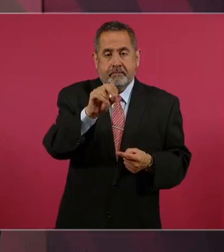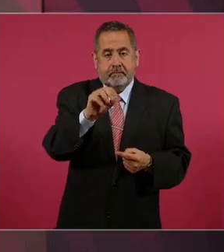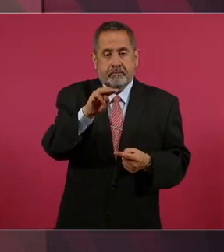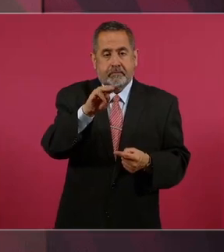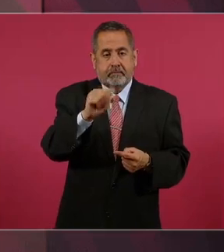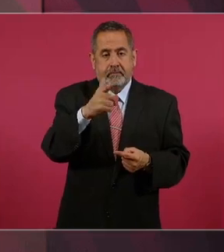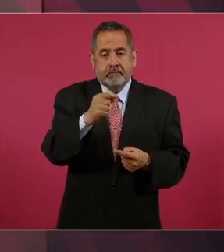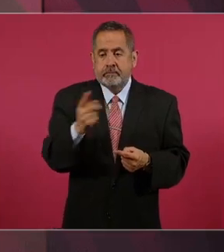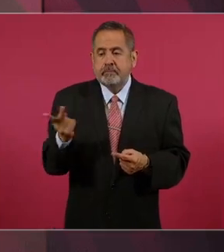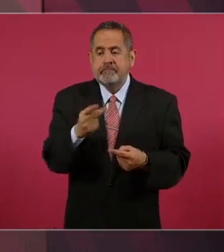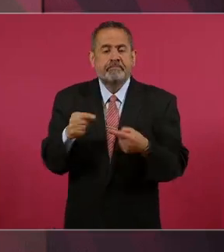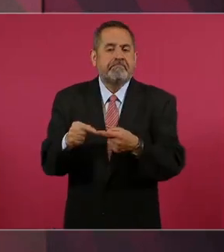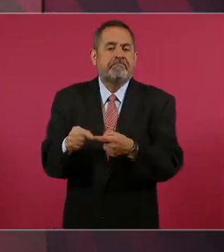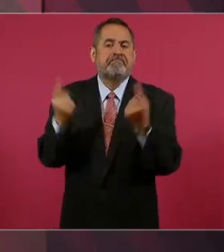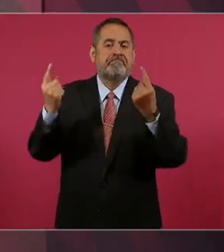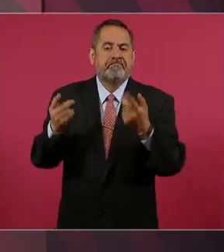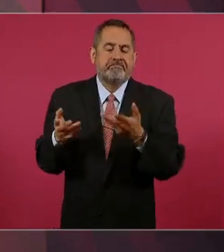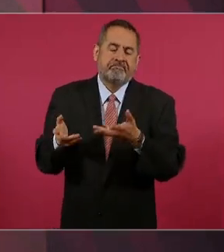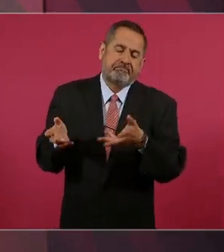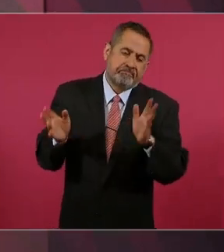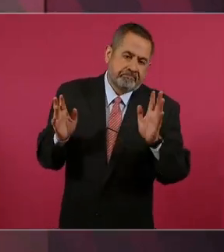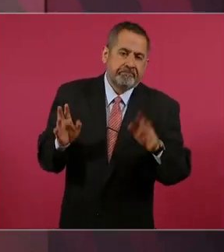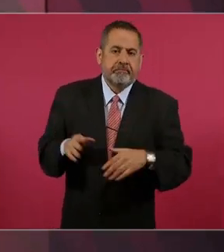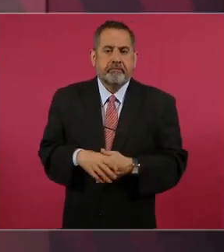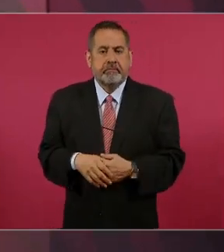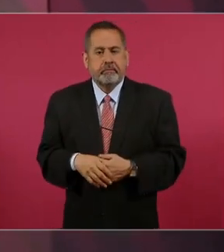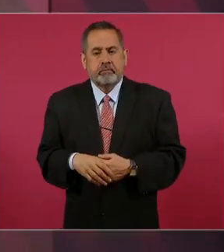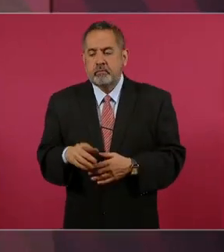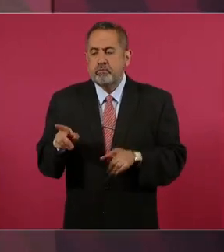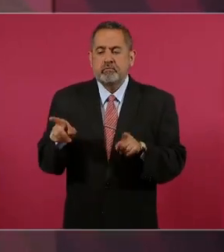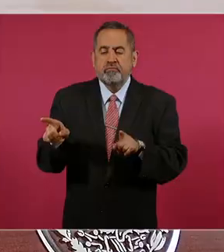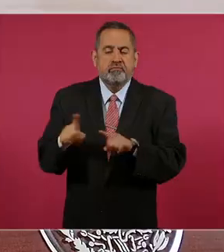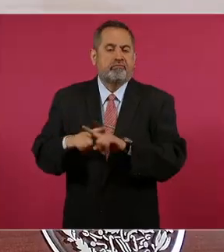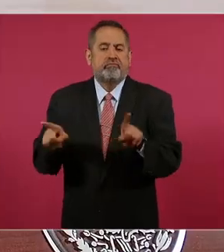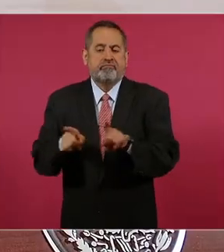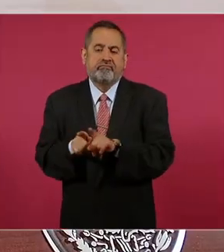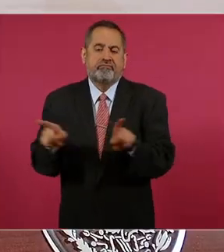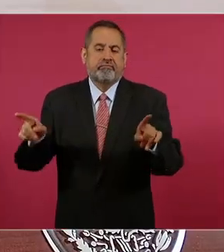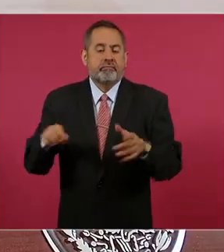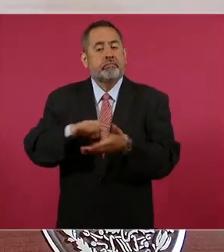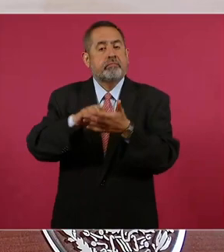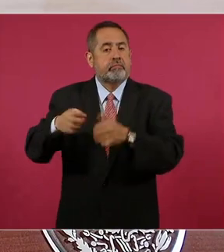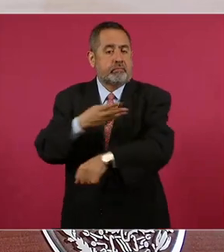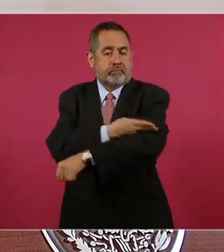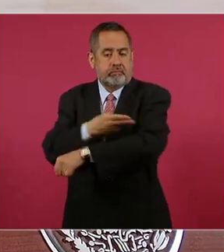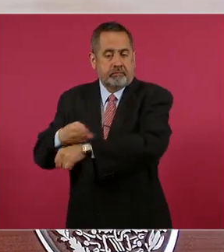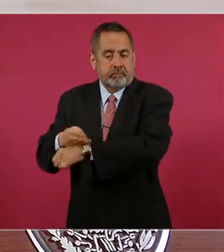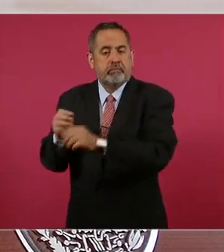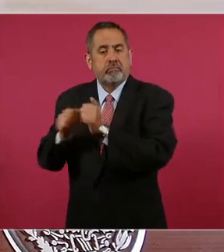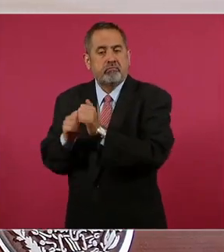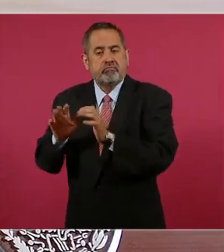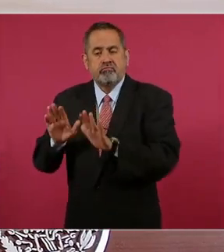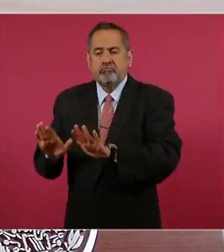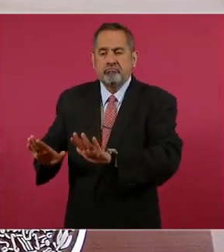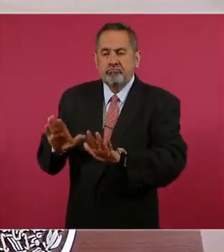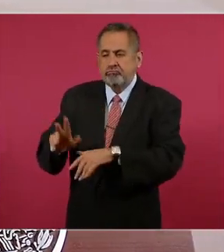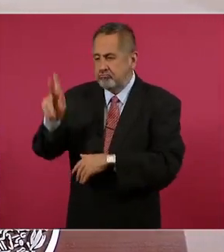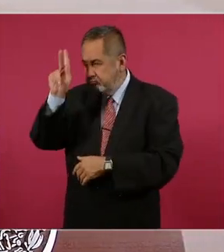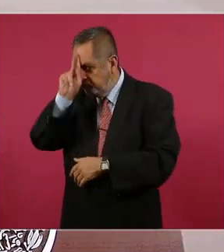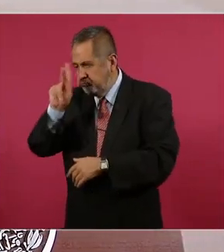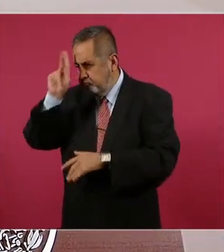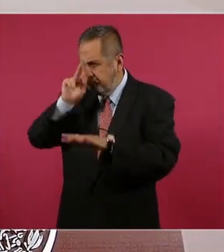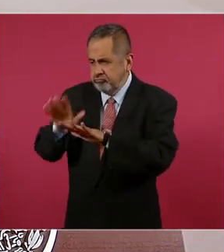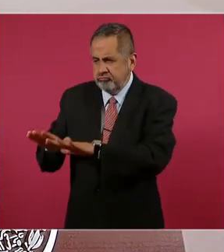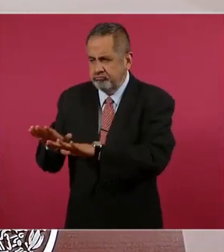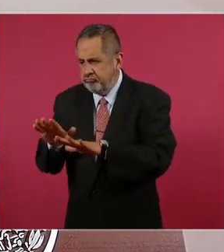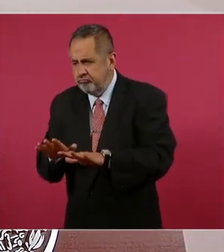se ubica en la línea moderada, Madero, y el otro en la